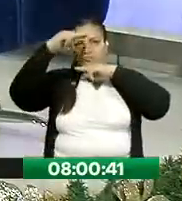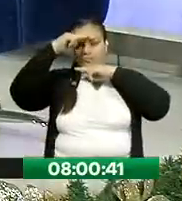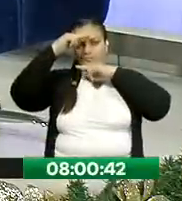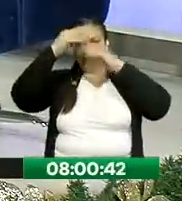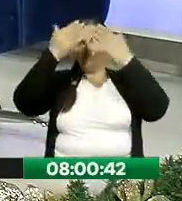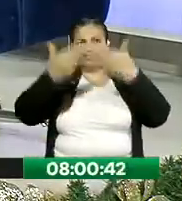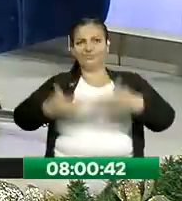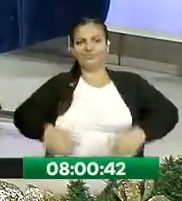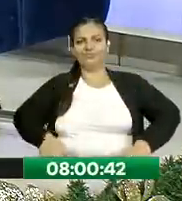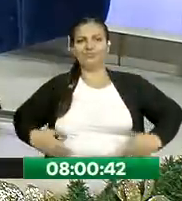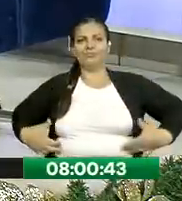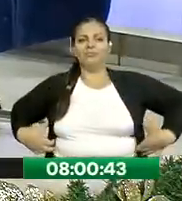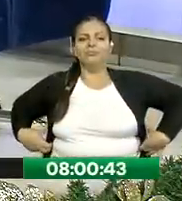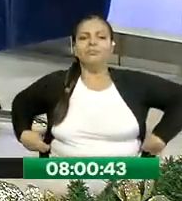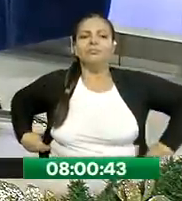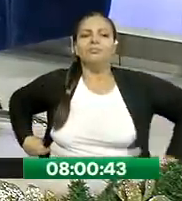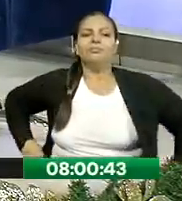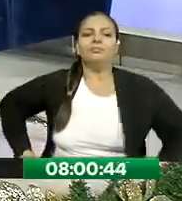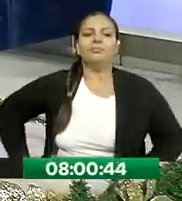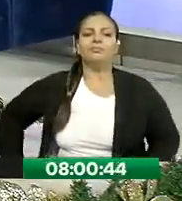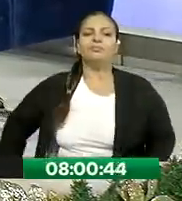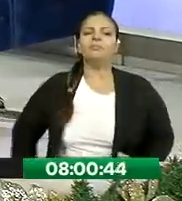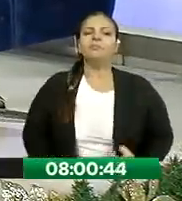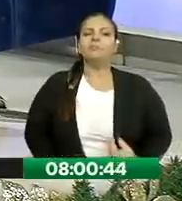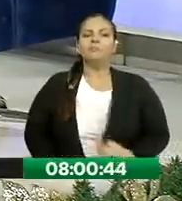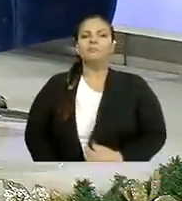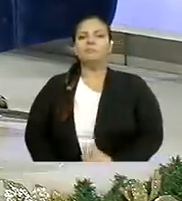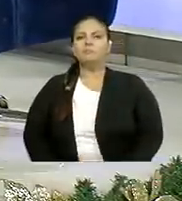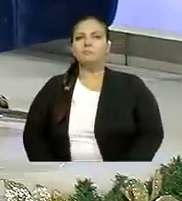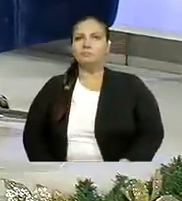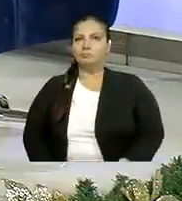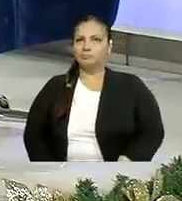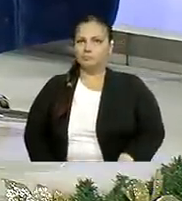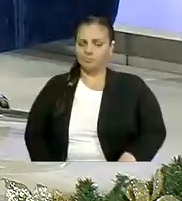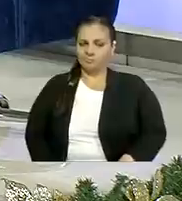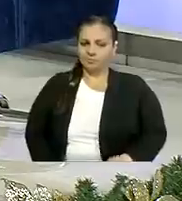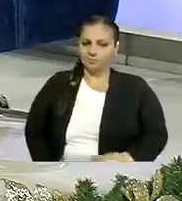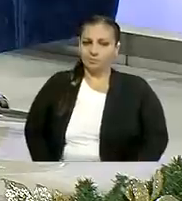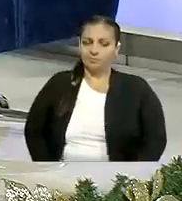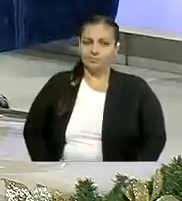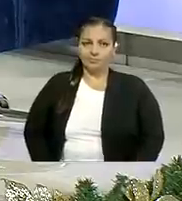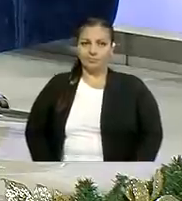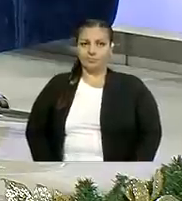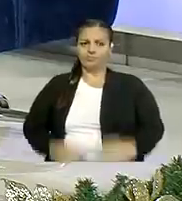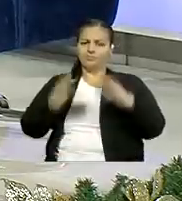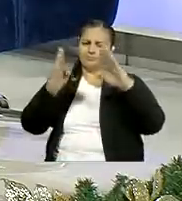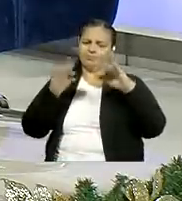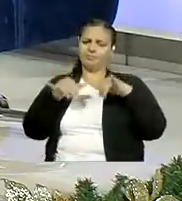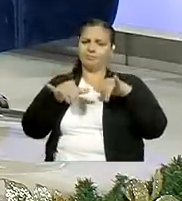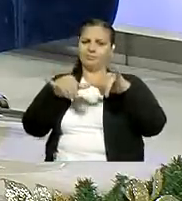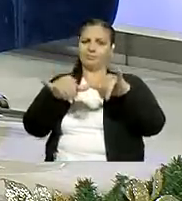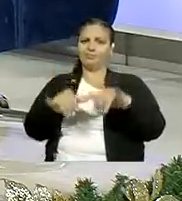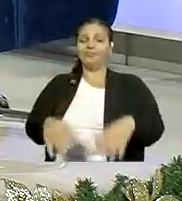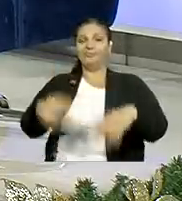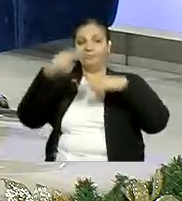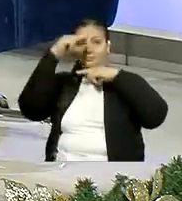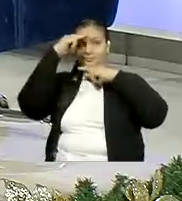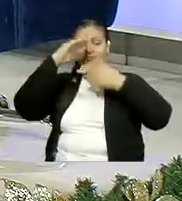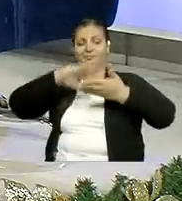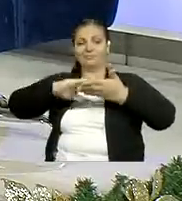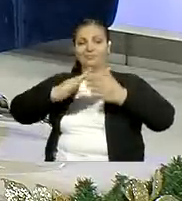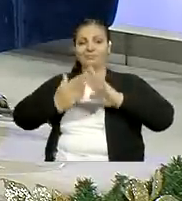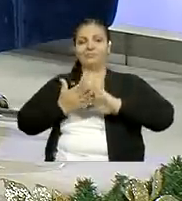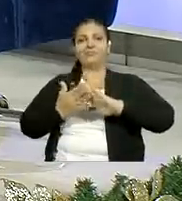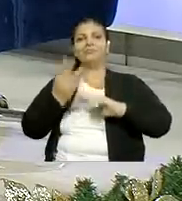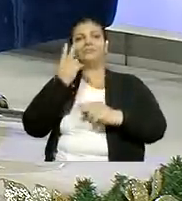la presente emisión también de La Noticia, mi querida Luisa. Claro que sí, pero los invitamos a seguir en nuestra sintonía, pues ya viene La Noticia en la Comunidad.